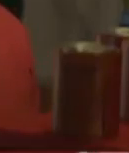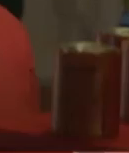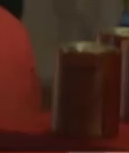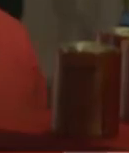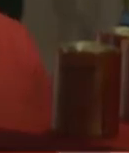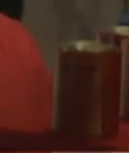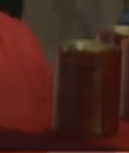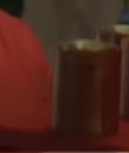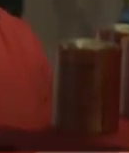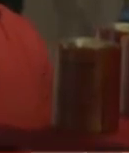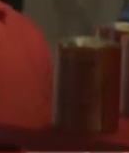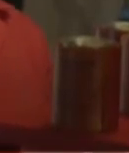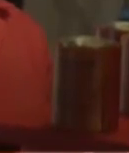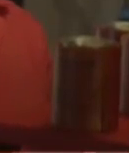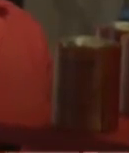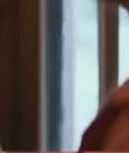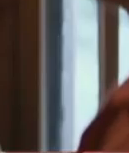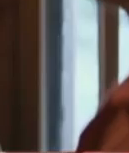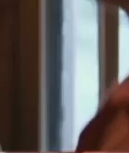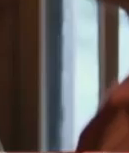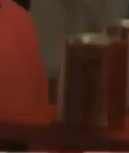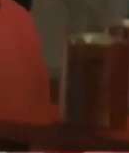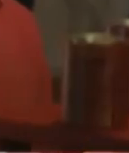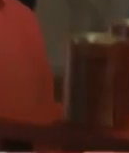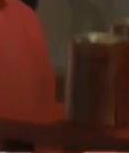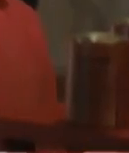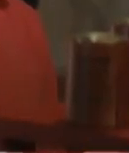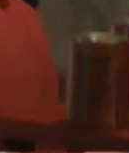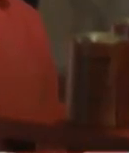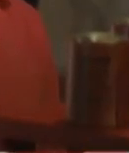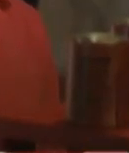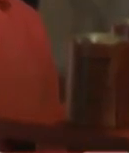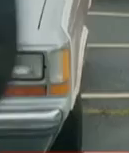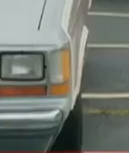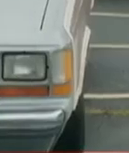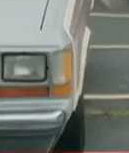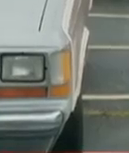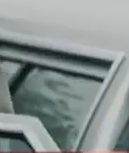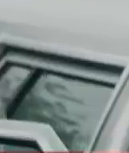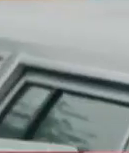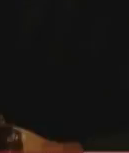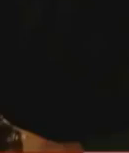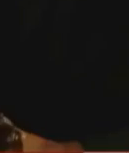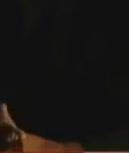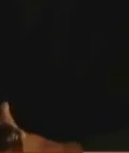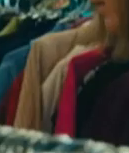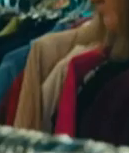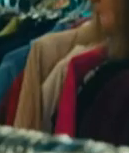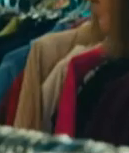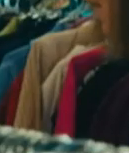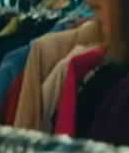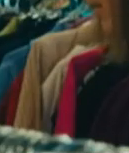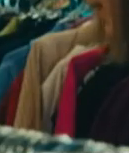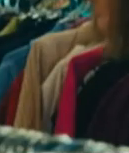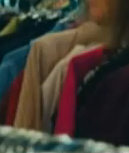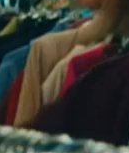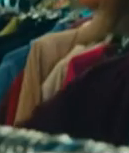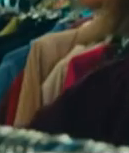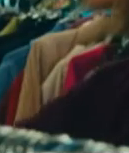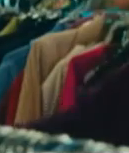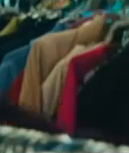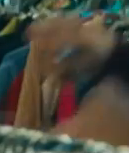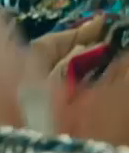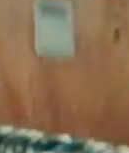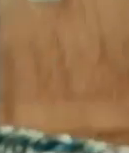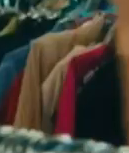los Globos de Oro, Tres anuncios en las afueras, dirigida por Martin McDonagh, fue designada como la película dramática del año. En comedia